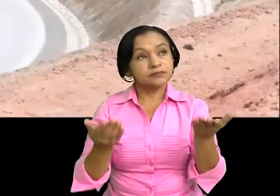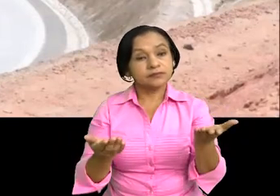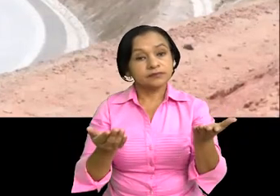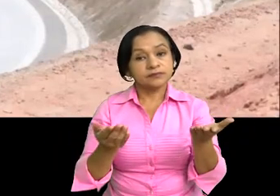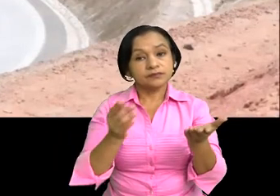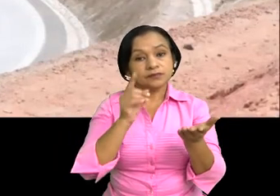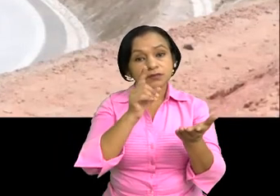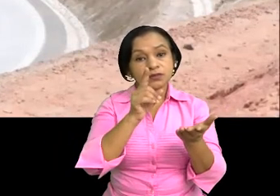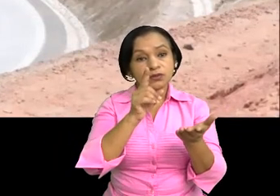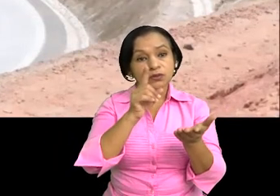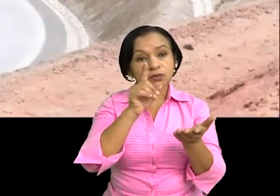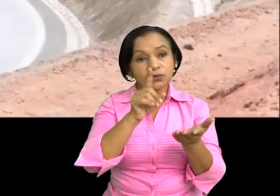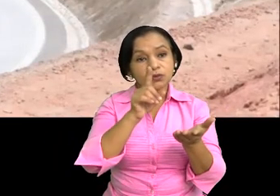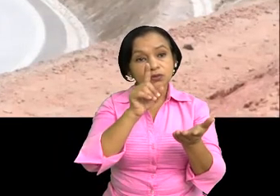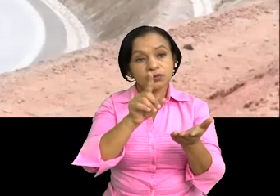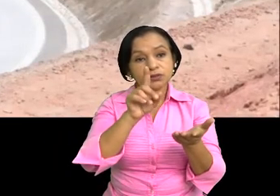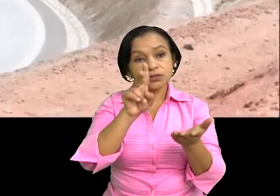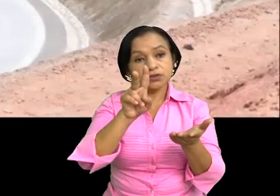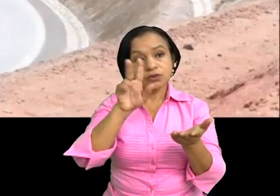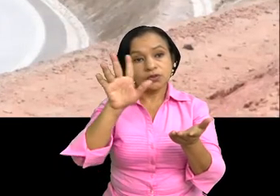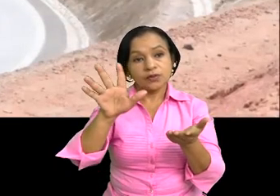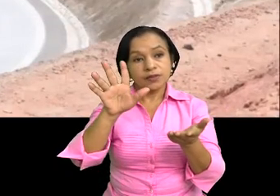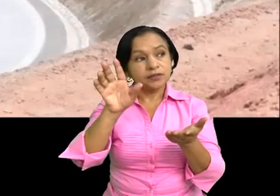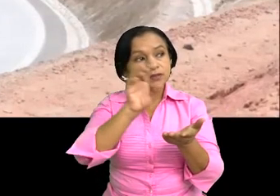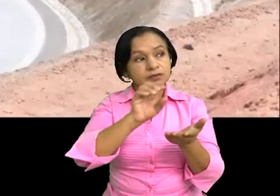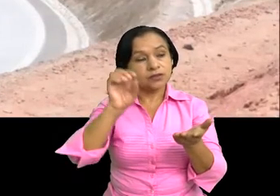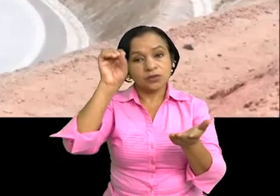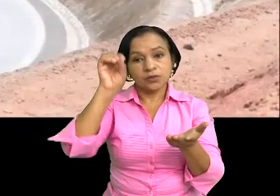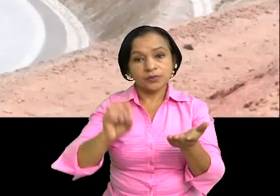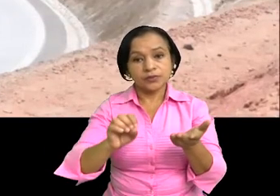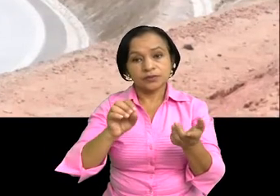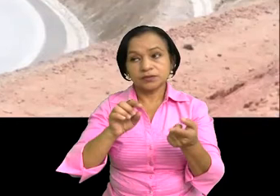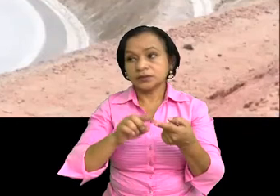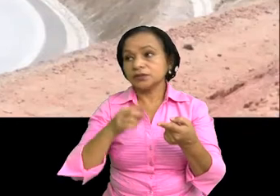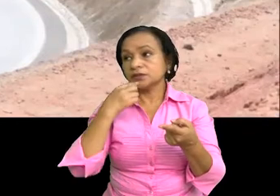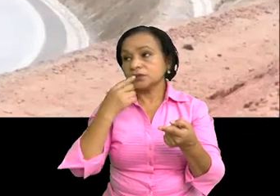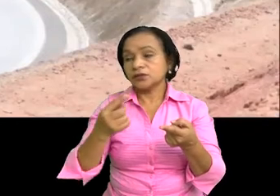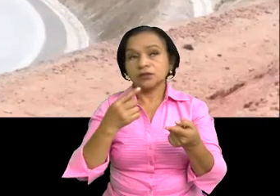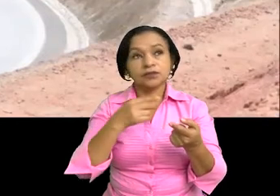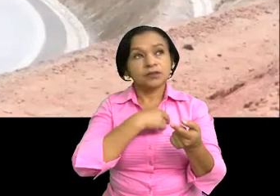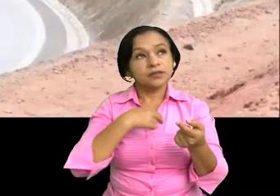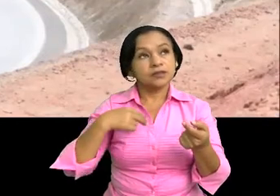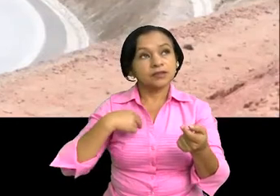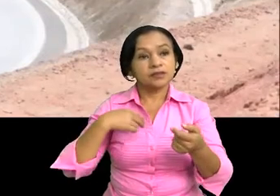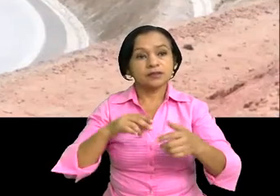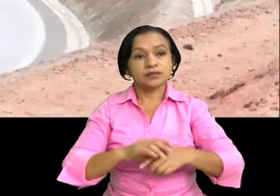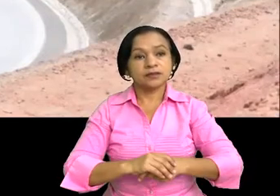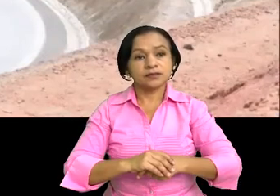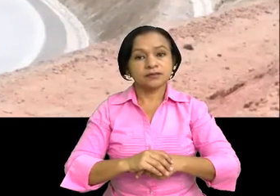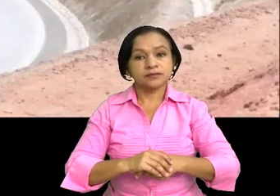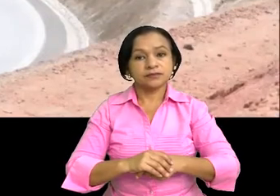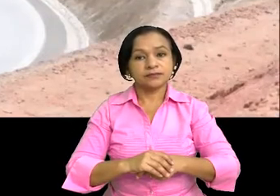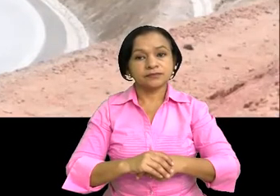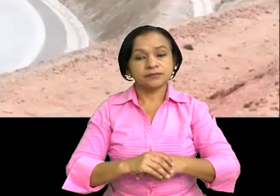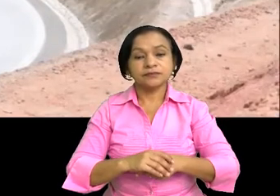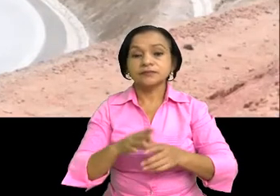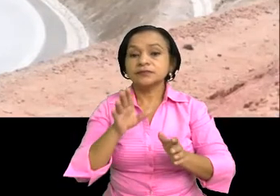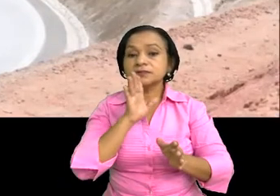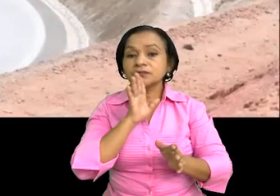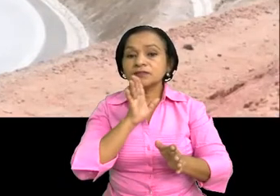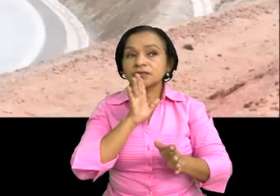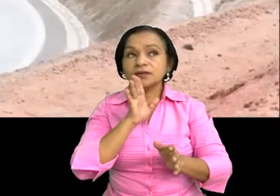de un 125% más de carreteras en este periodo. Estamos